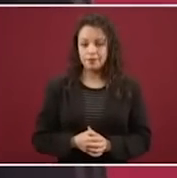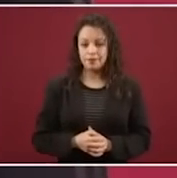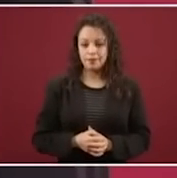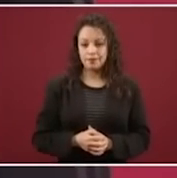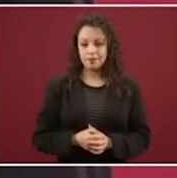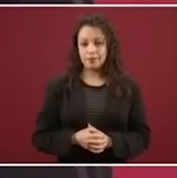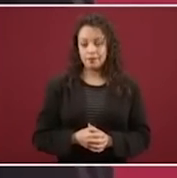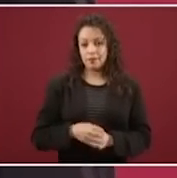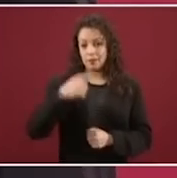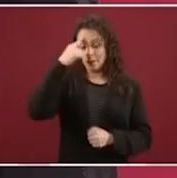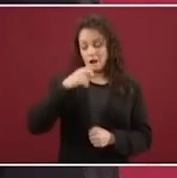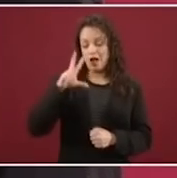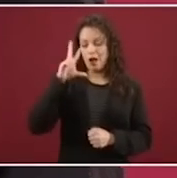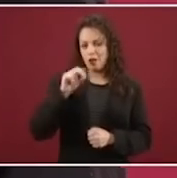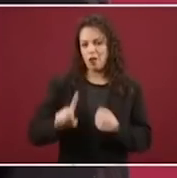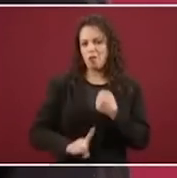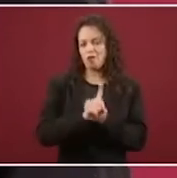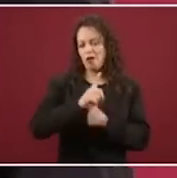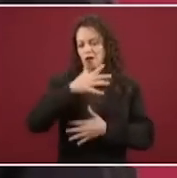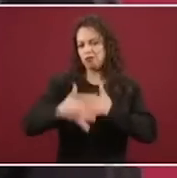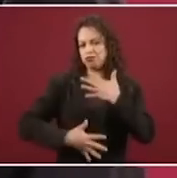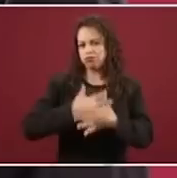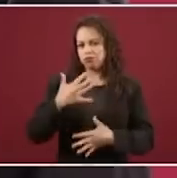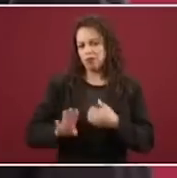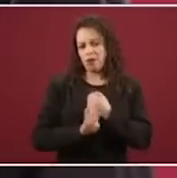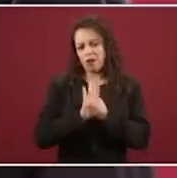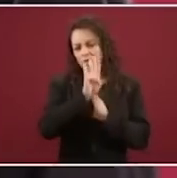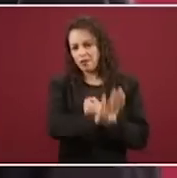la no violencia es una vía,